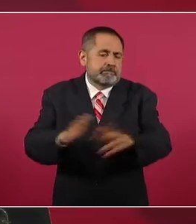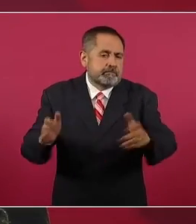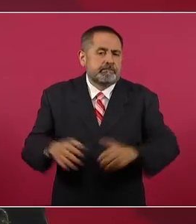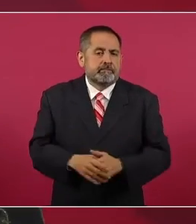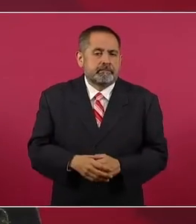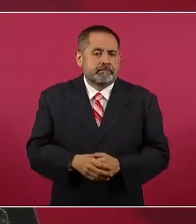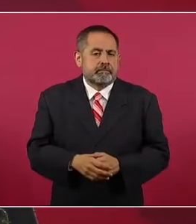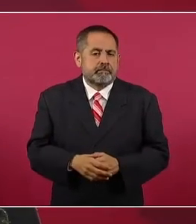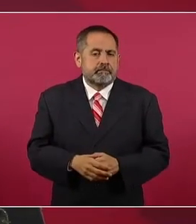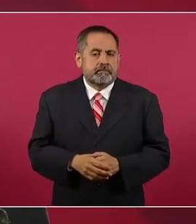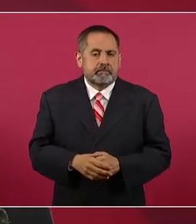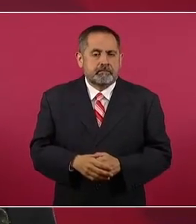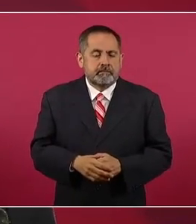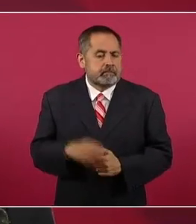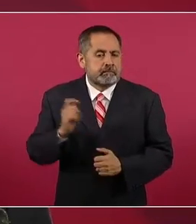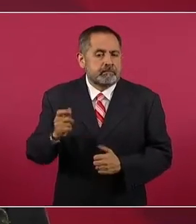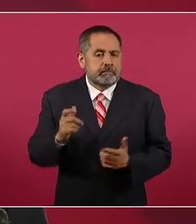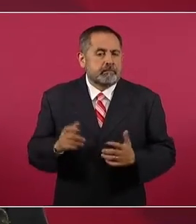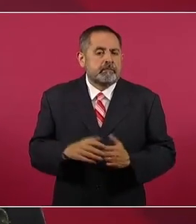Porque